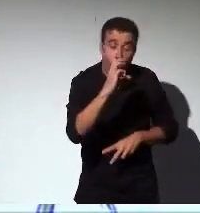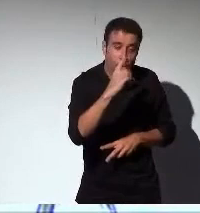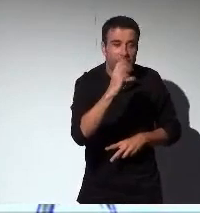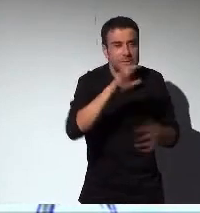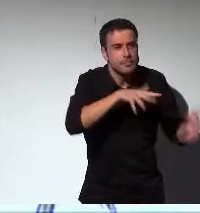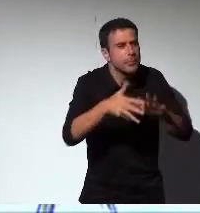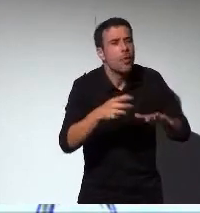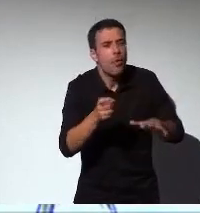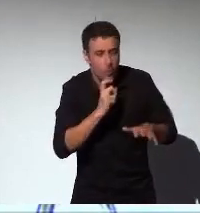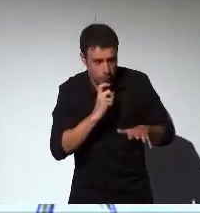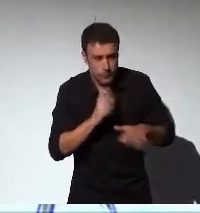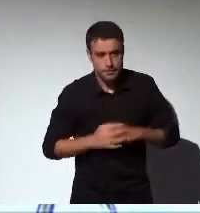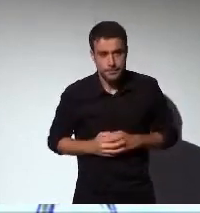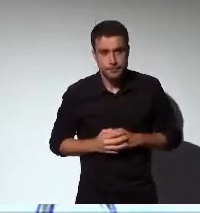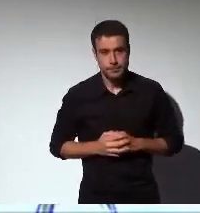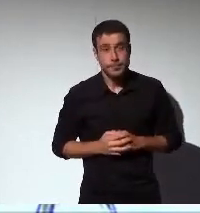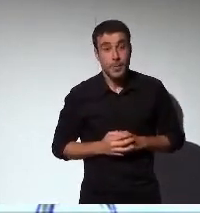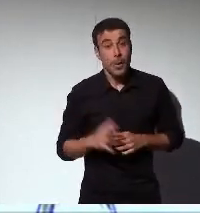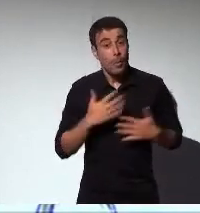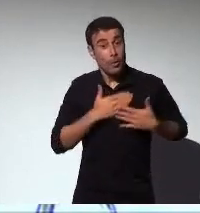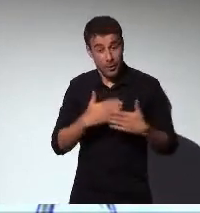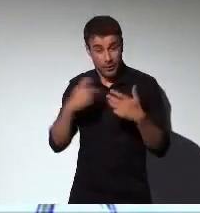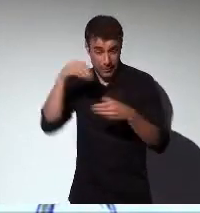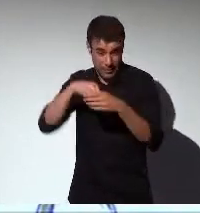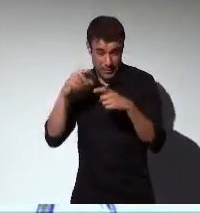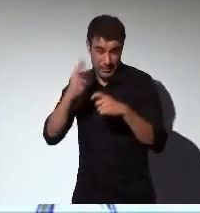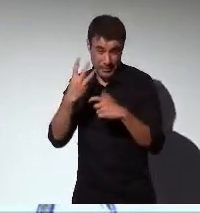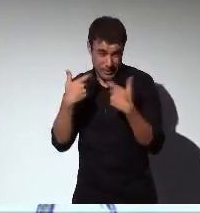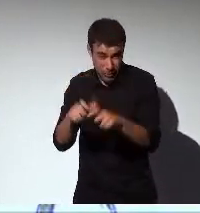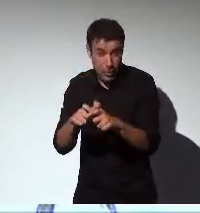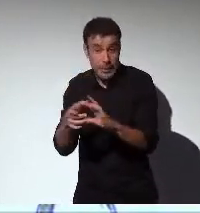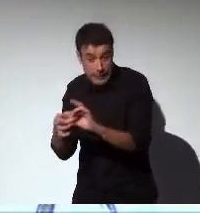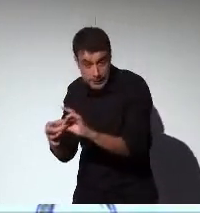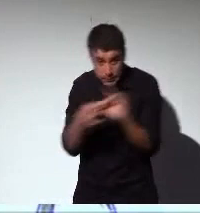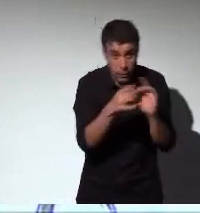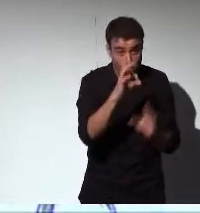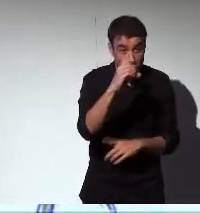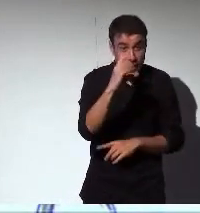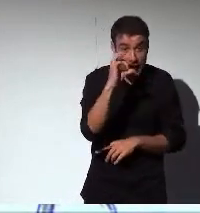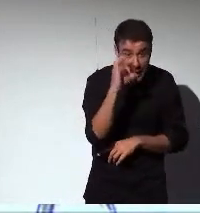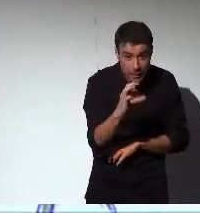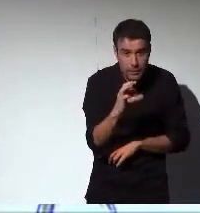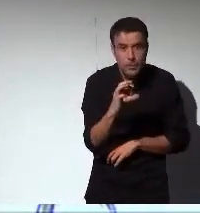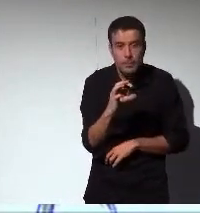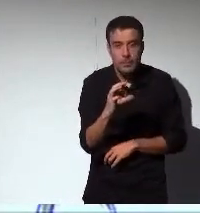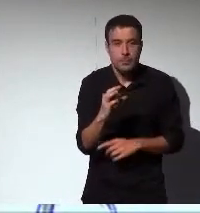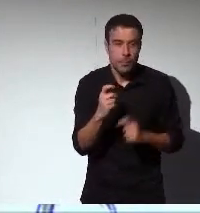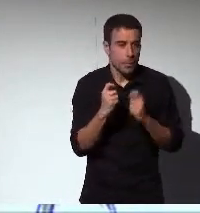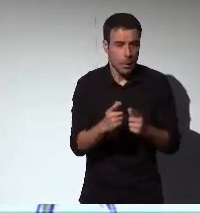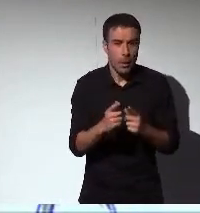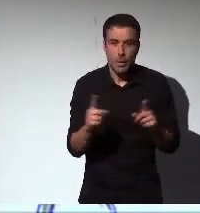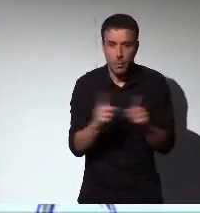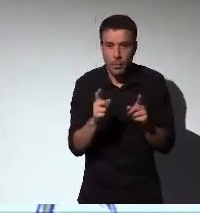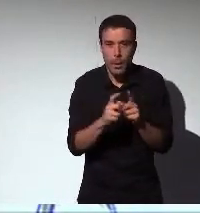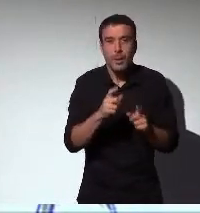lugar a dudas, el voluntariado dentro del tercer sector y relacionado además con los ODS pone en valor, en gran valor, lo que es la